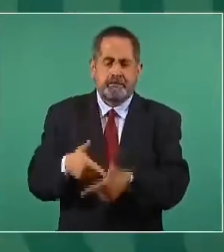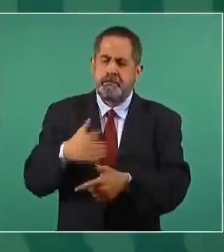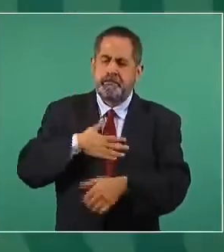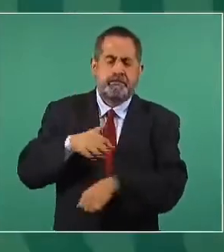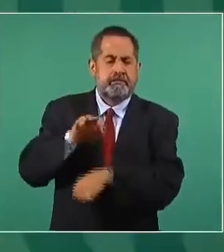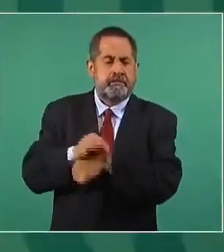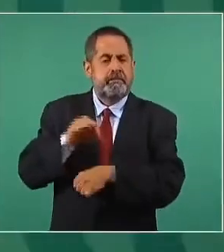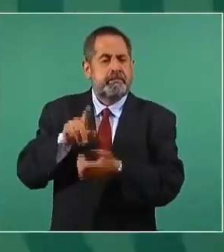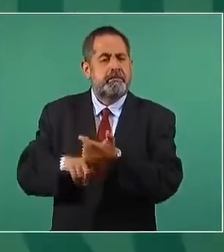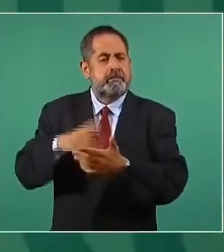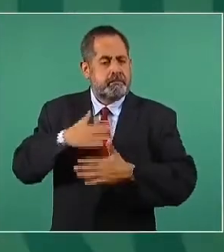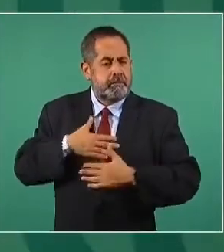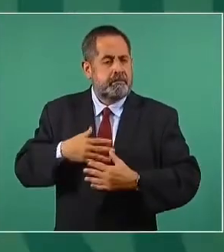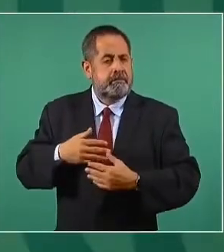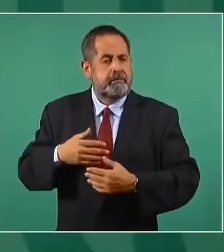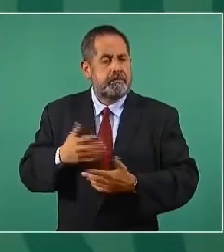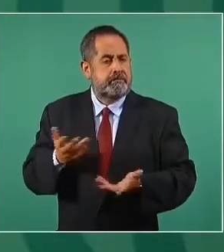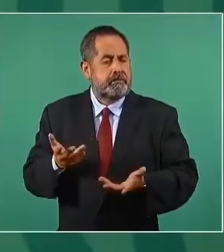defendemos,